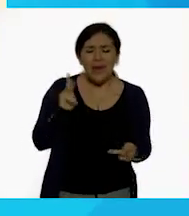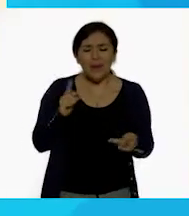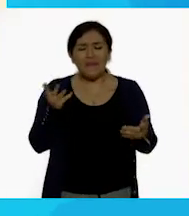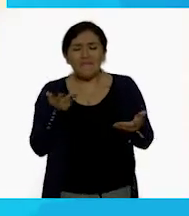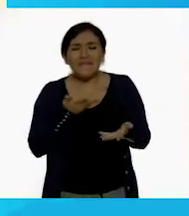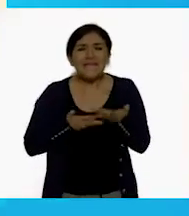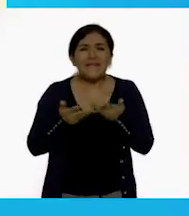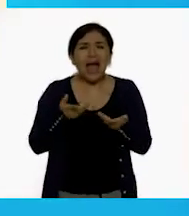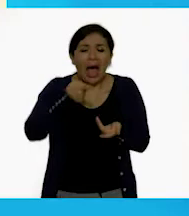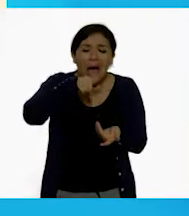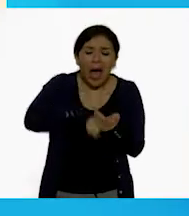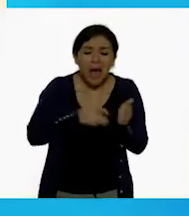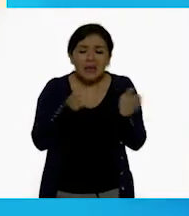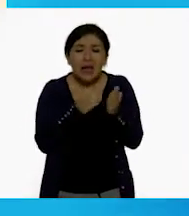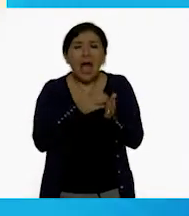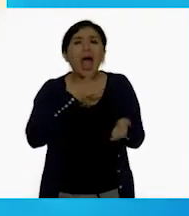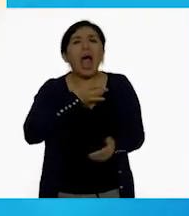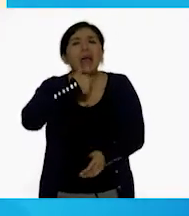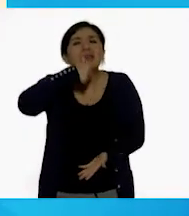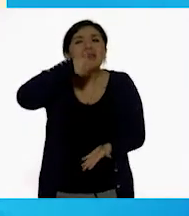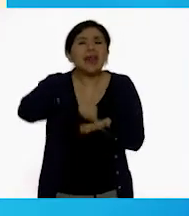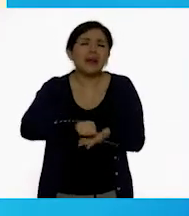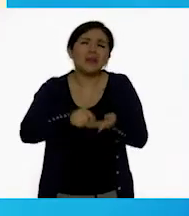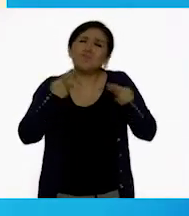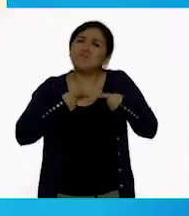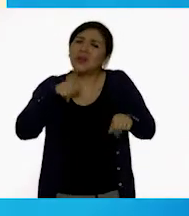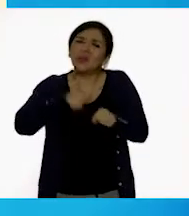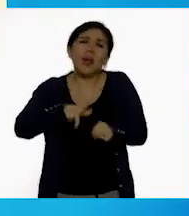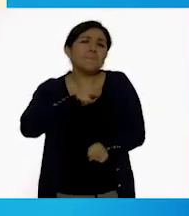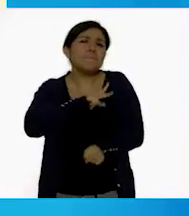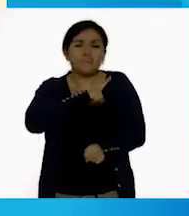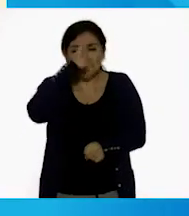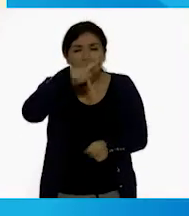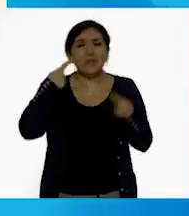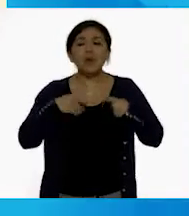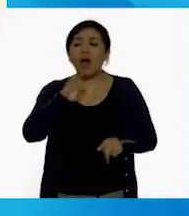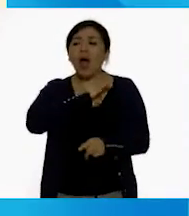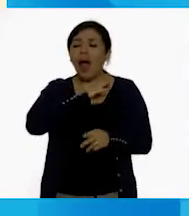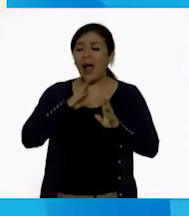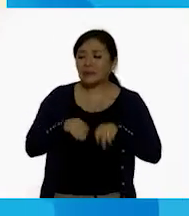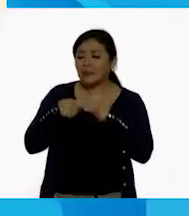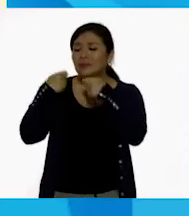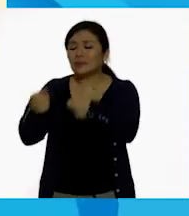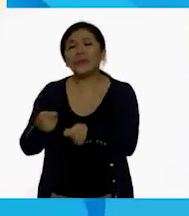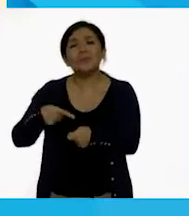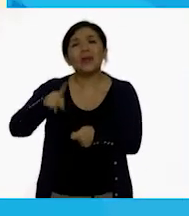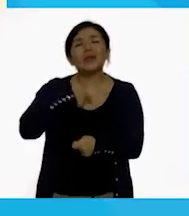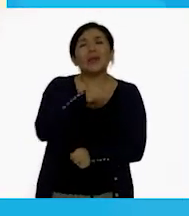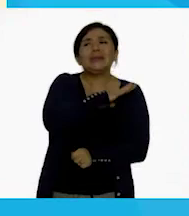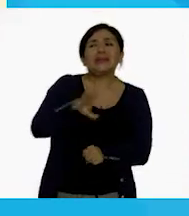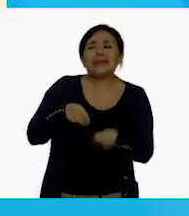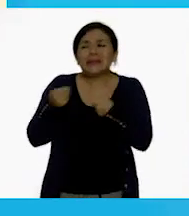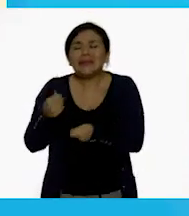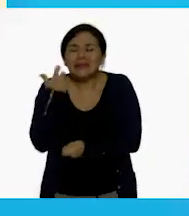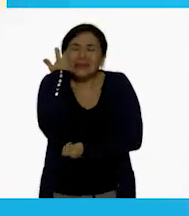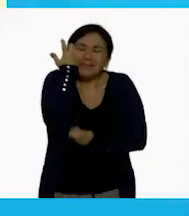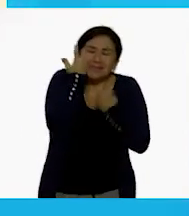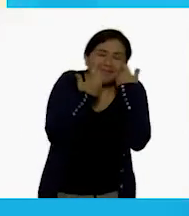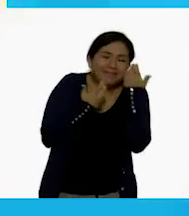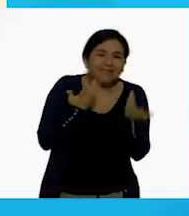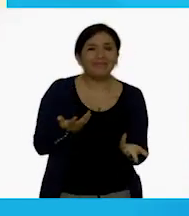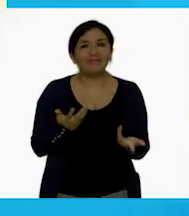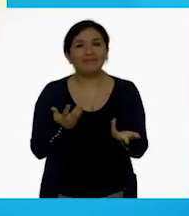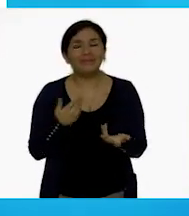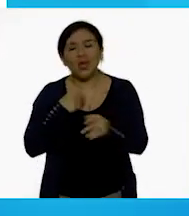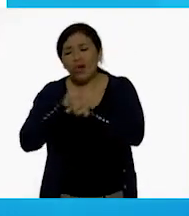es que dentro viene una carta pues muy personal que hice para alguien que quiero mucho, pero que no me atreví a dársela. Abandoné